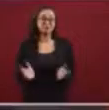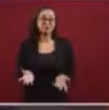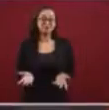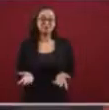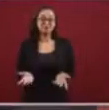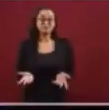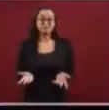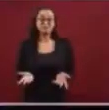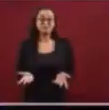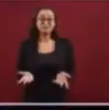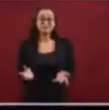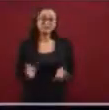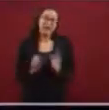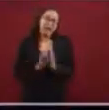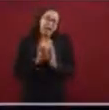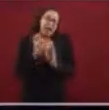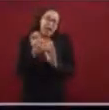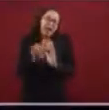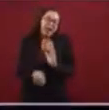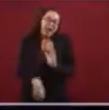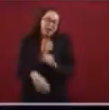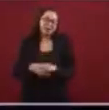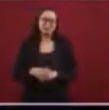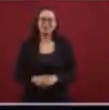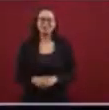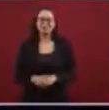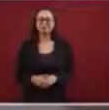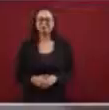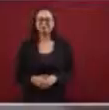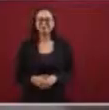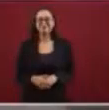Estoy hablando en el sentido figurado, porque no se compran micrófonos.